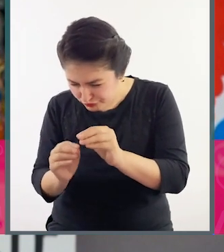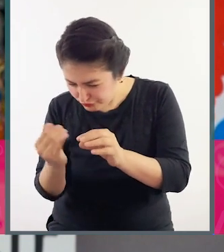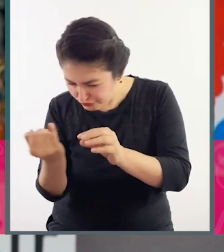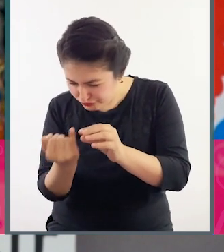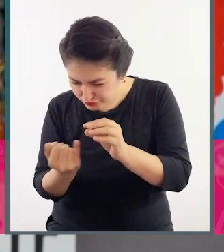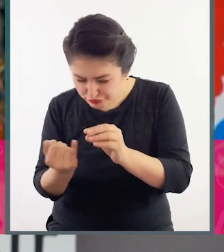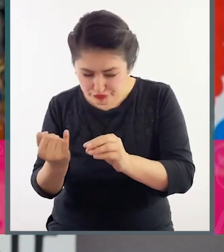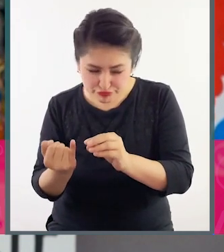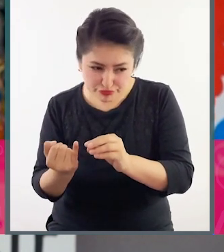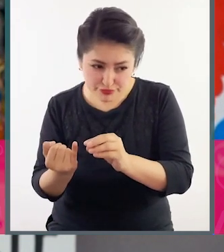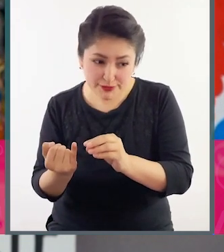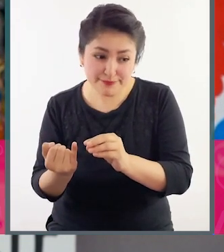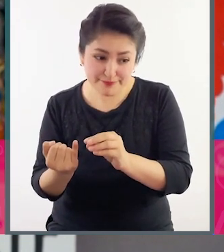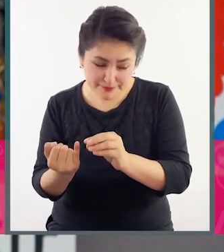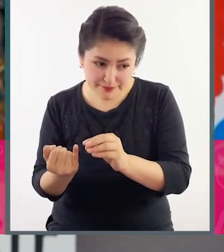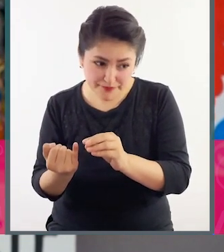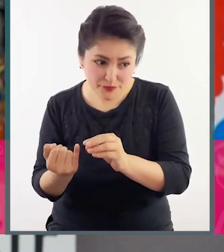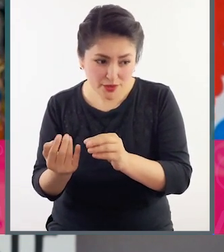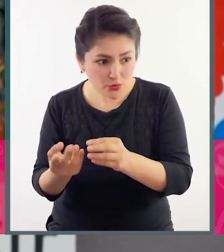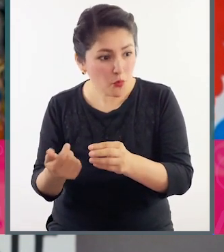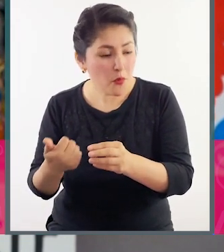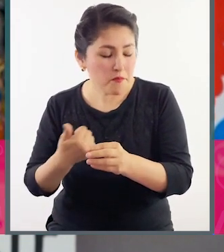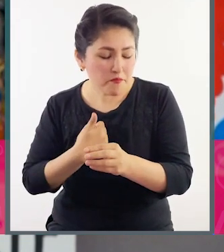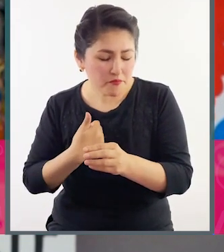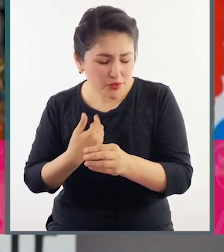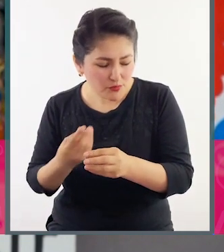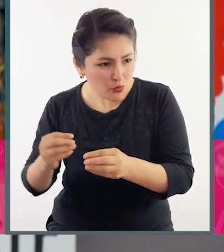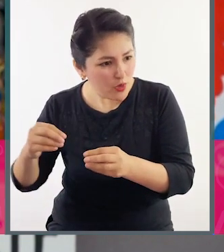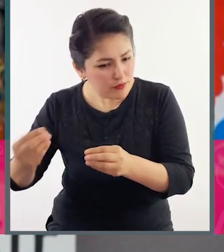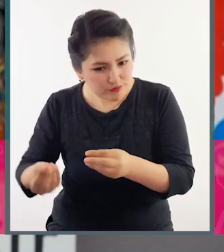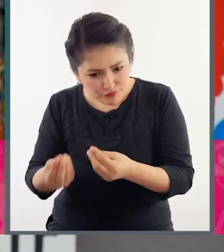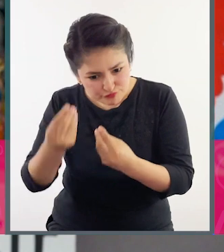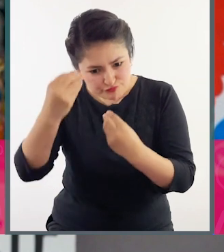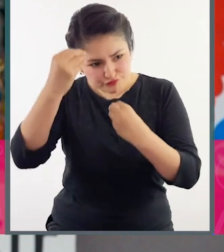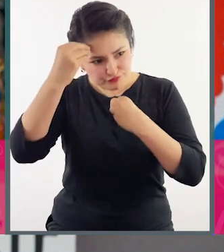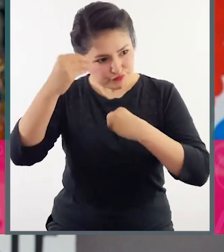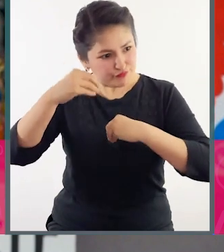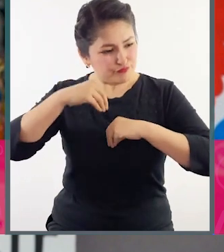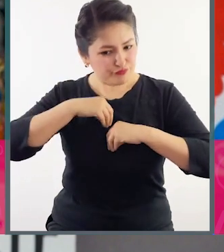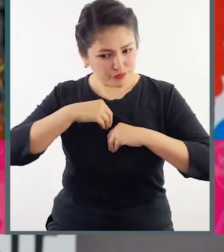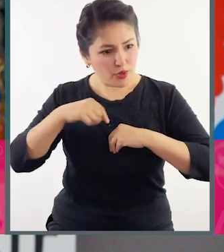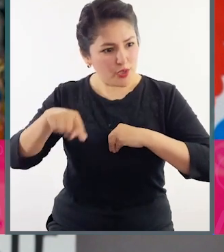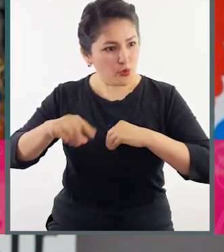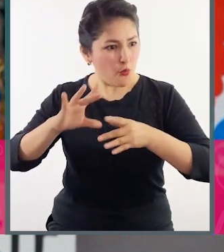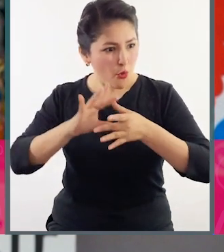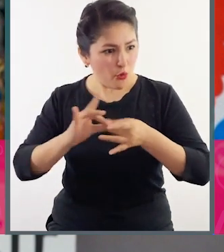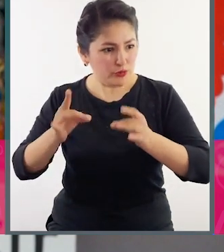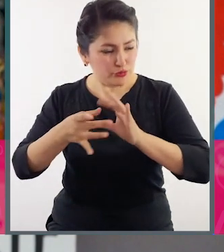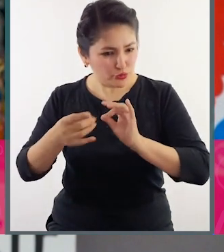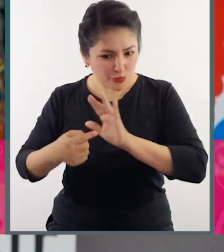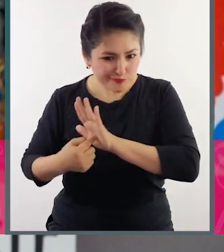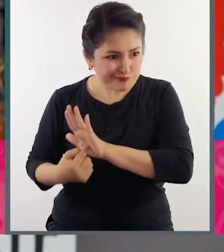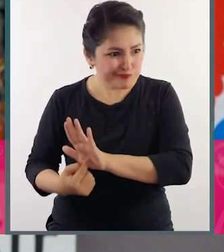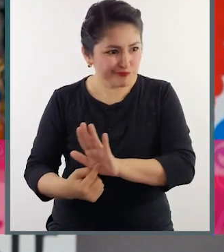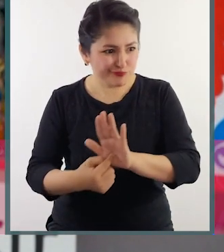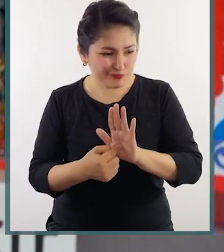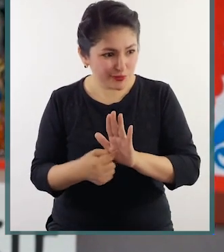a nosotros nos va a enriquecer y también recalcarlo en nuestra historia